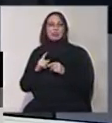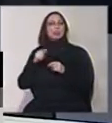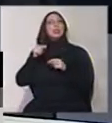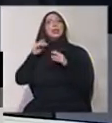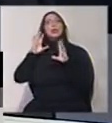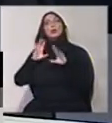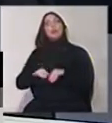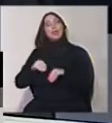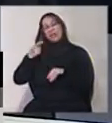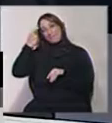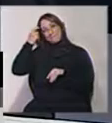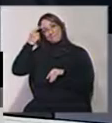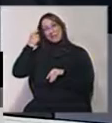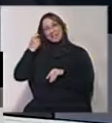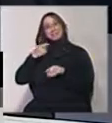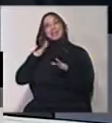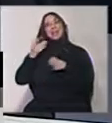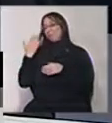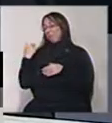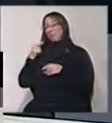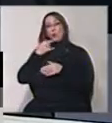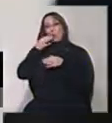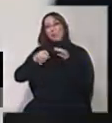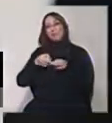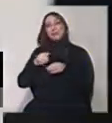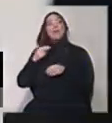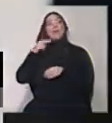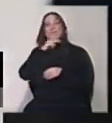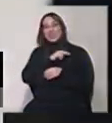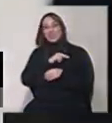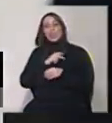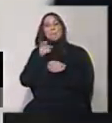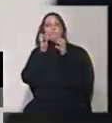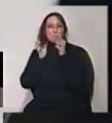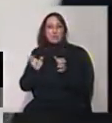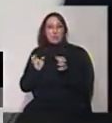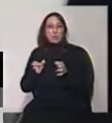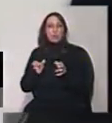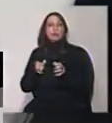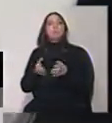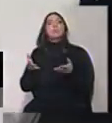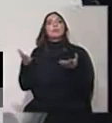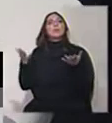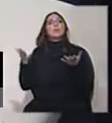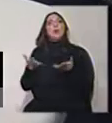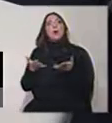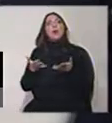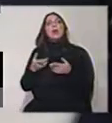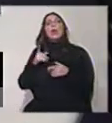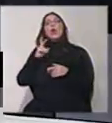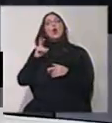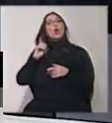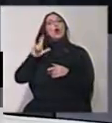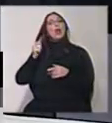las experiencias que recién se comentaban, que por supuesto son fallidas y muy peligrosas. Ahora, sin embargo, Rolando no